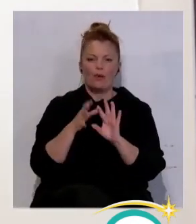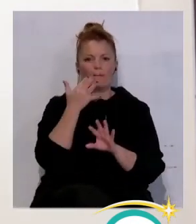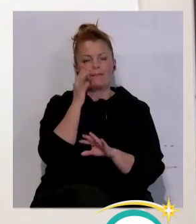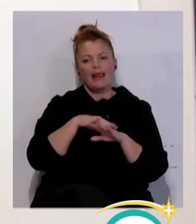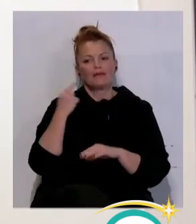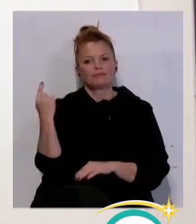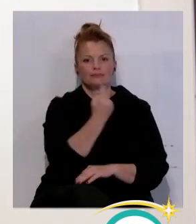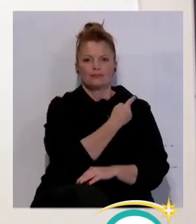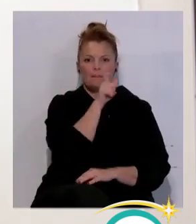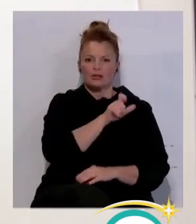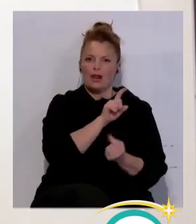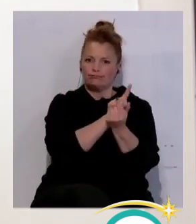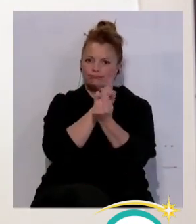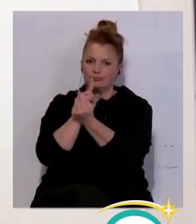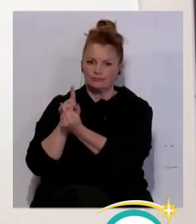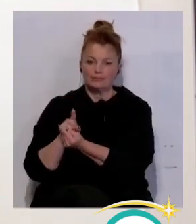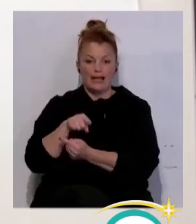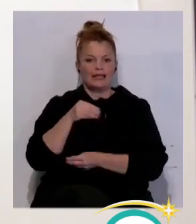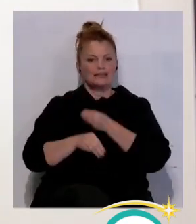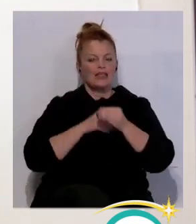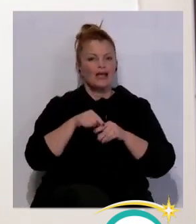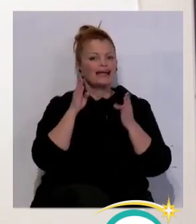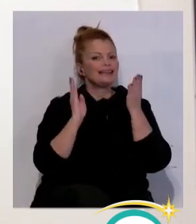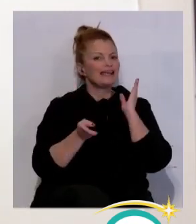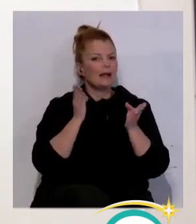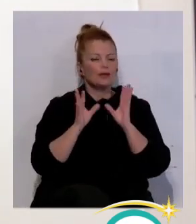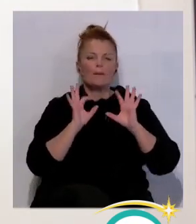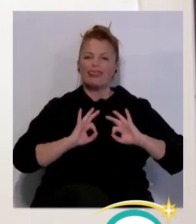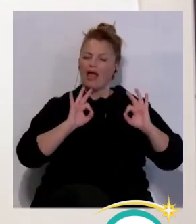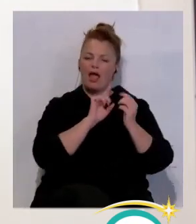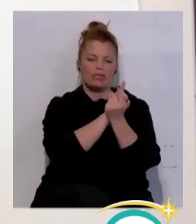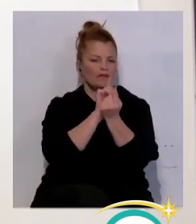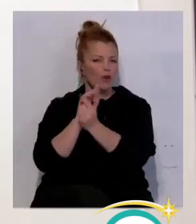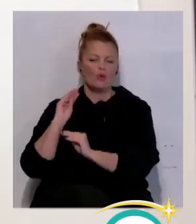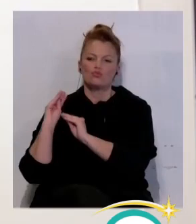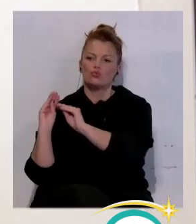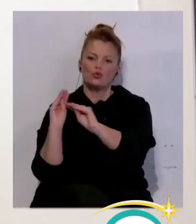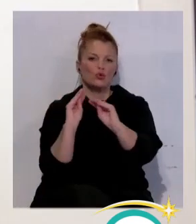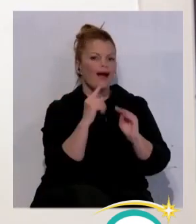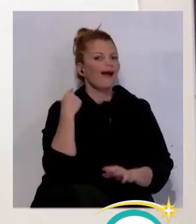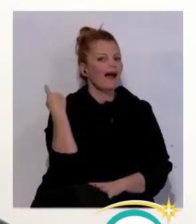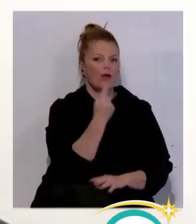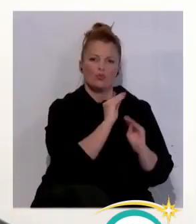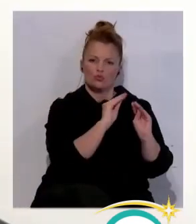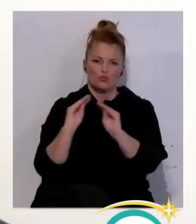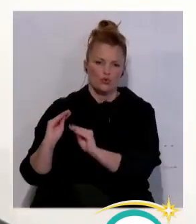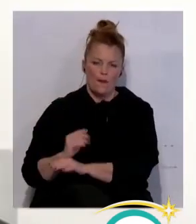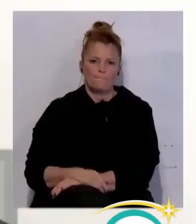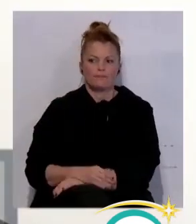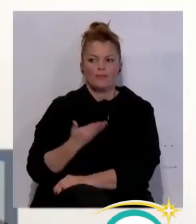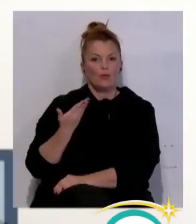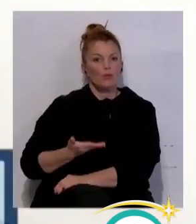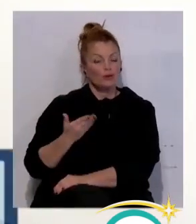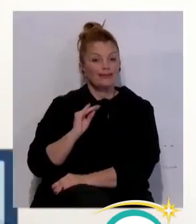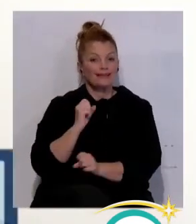persona. Por lo tanto, aquí se hacen tratamientos individualizados. Cada uno recibe el suyo. Lo importante